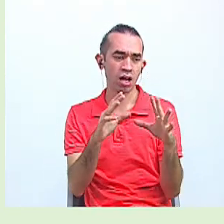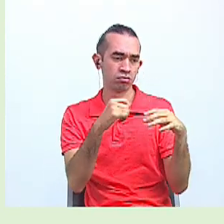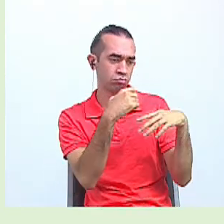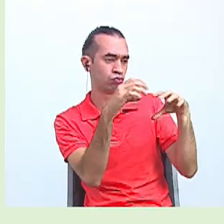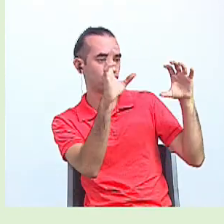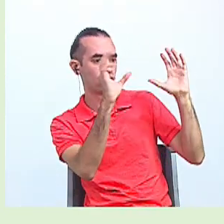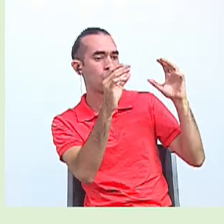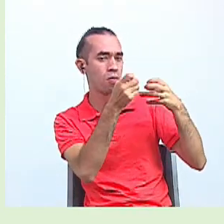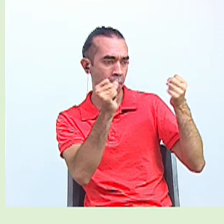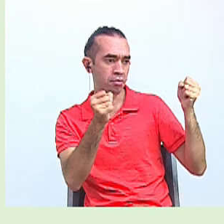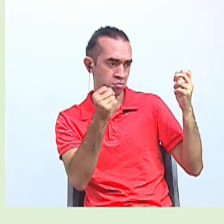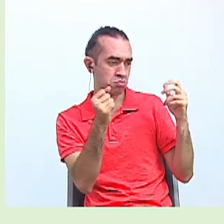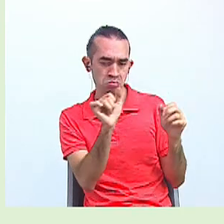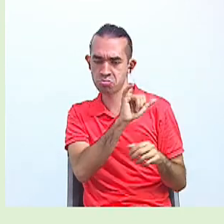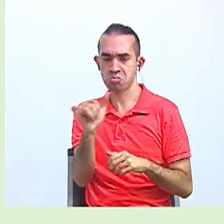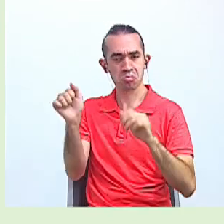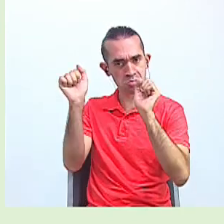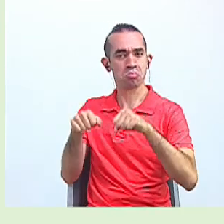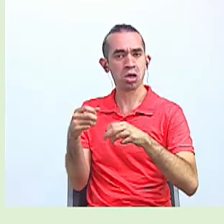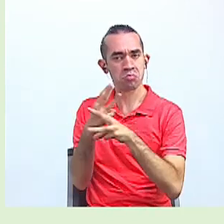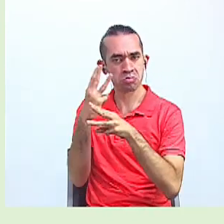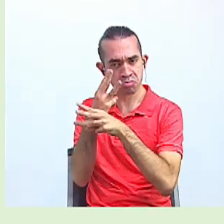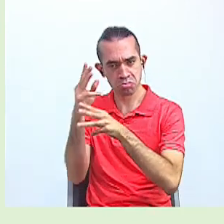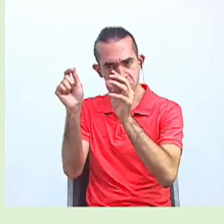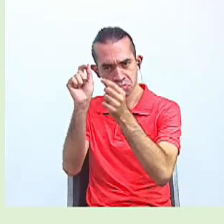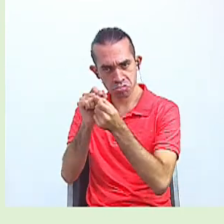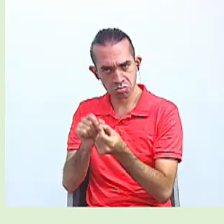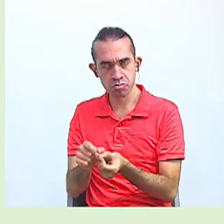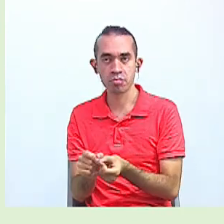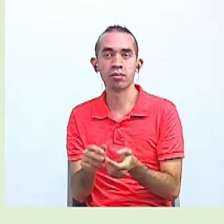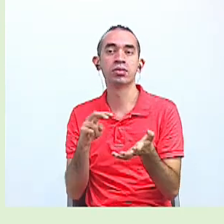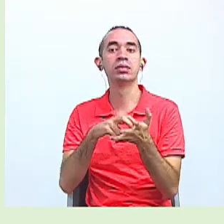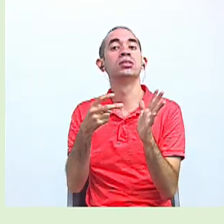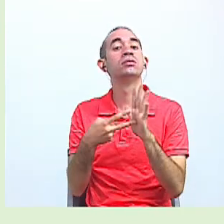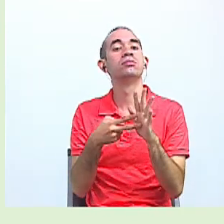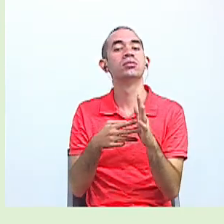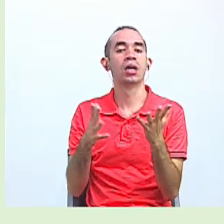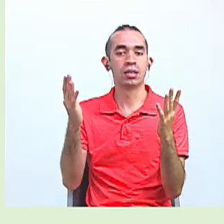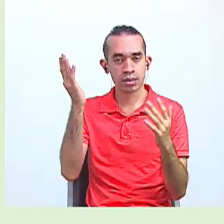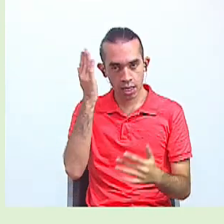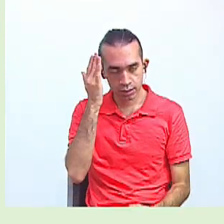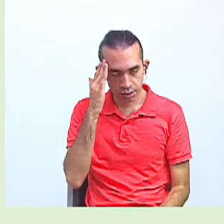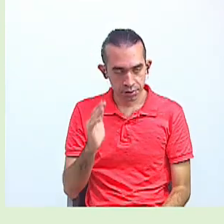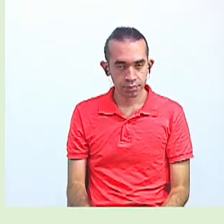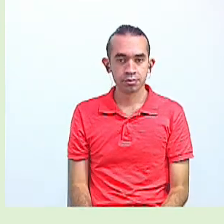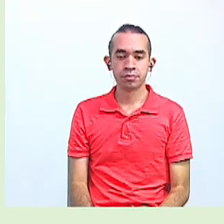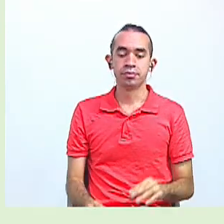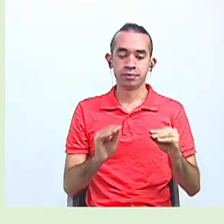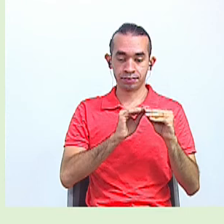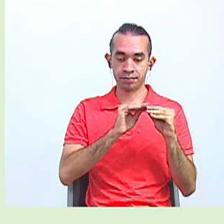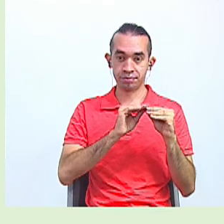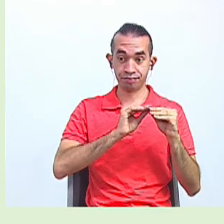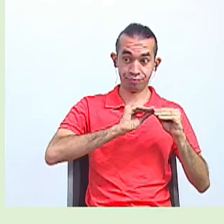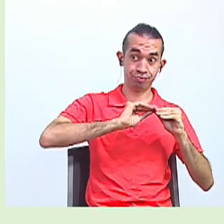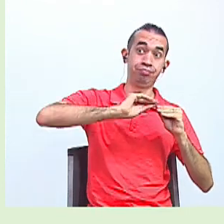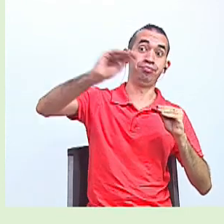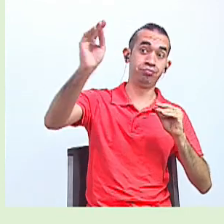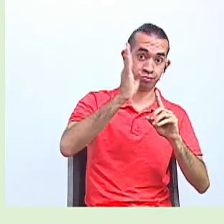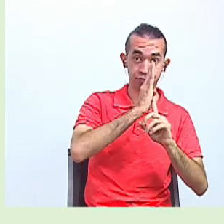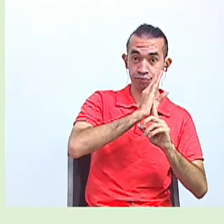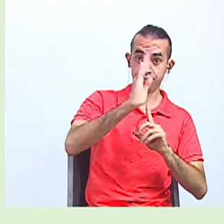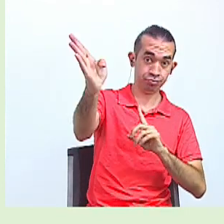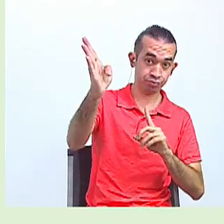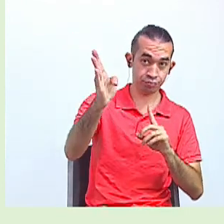Maps. Ahora tenemos entonces que el desplazamiento corresponde a 565,68 metros